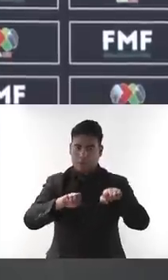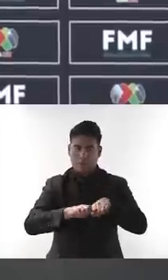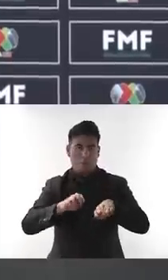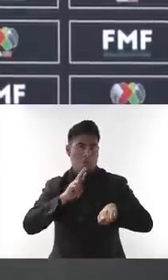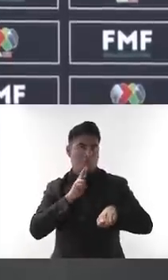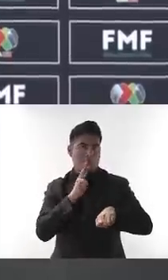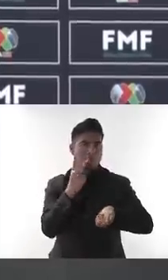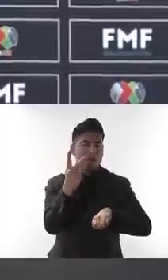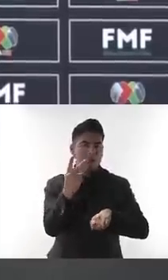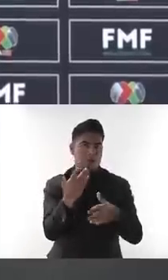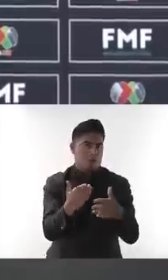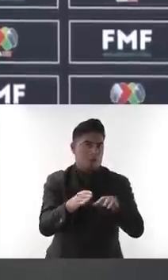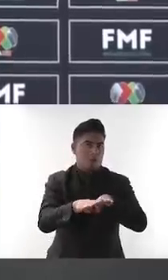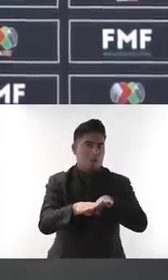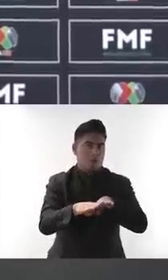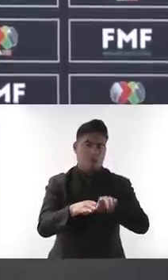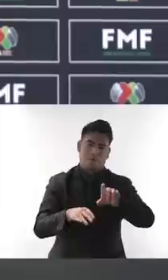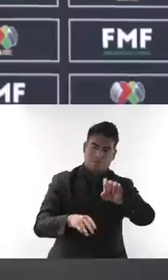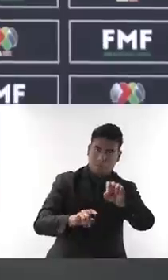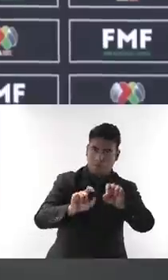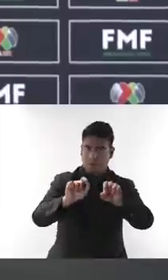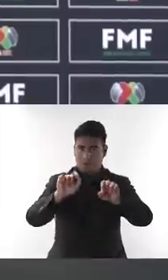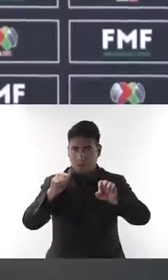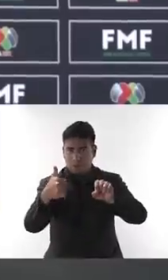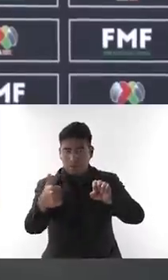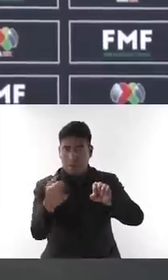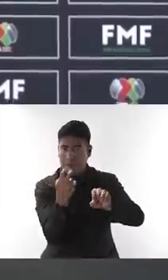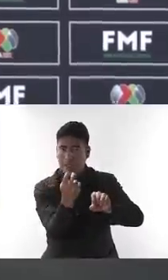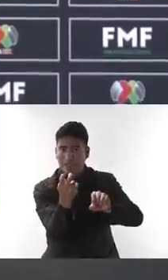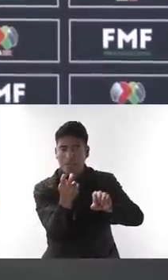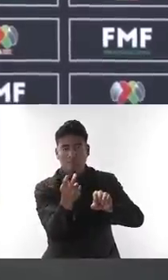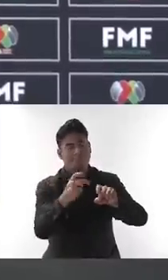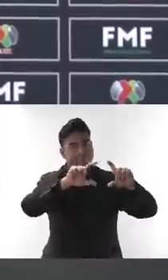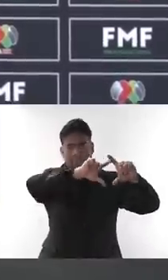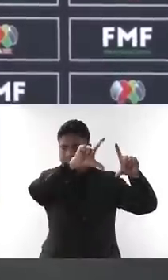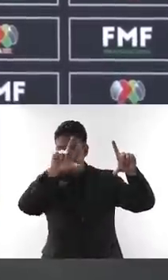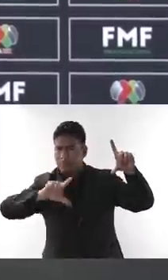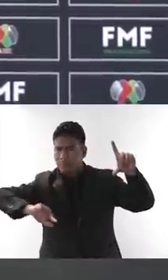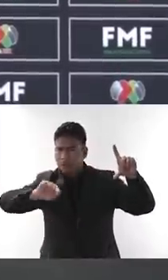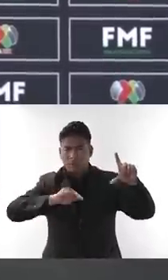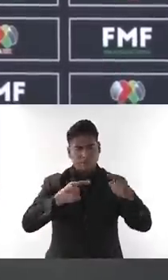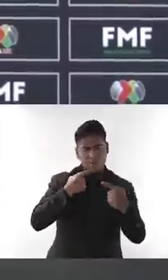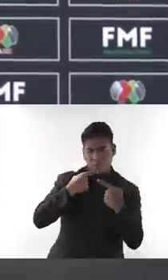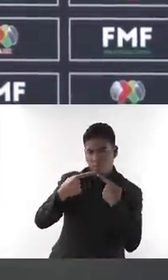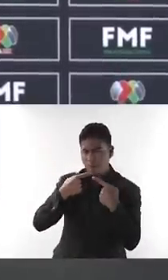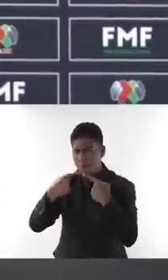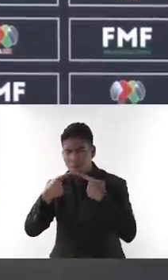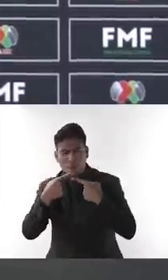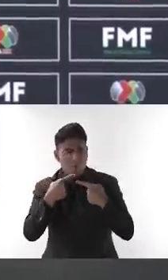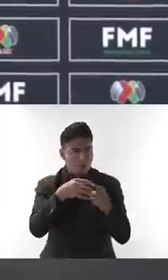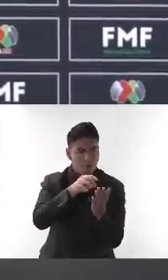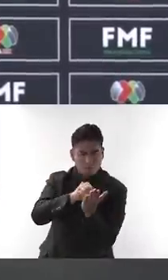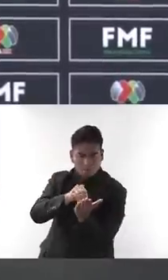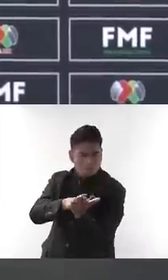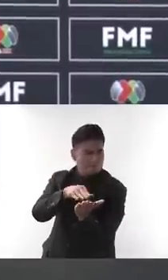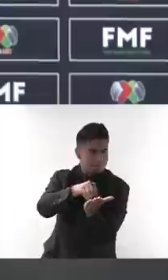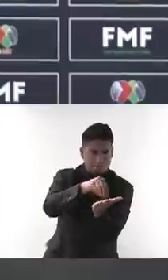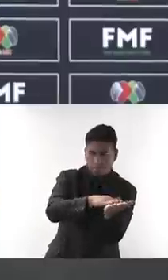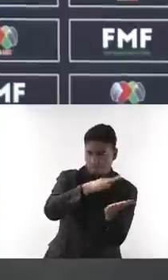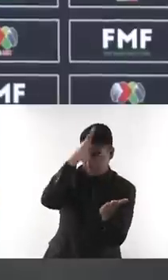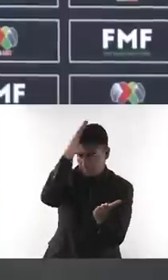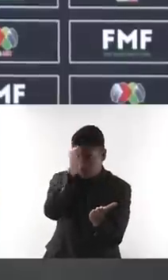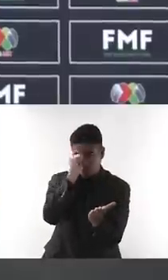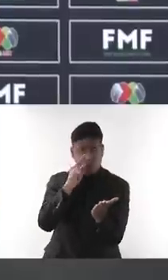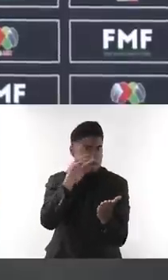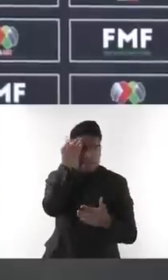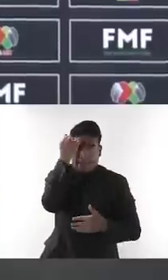eso sí ha sido una instrucción muy clara del Comité de Selecciones Nacionales. En todas las decisiones, aun cuando sean a corto